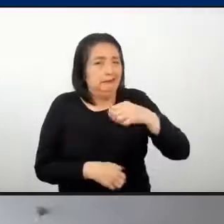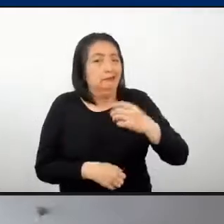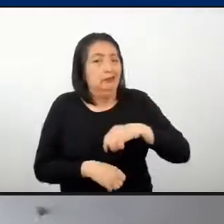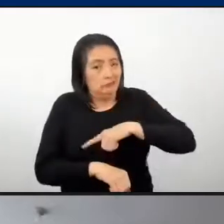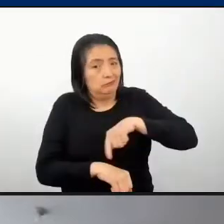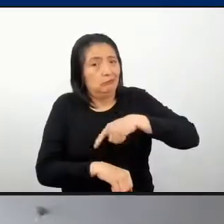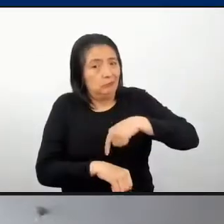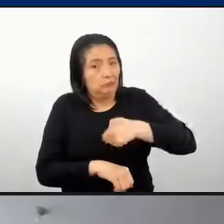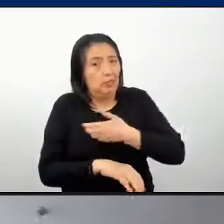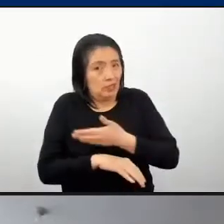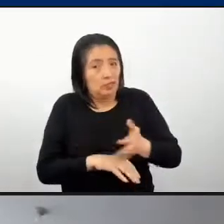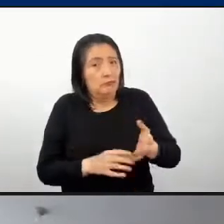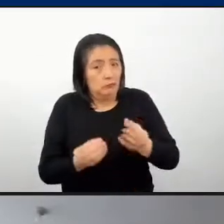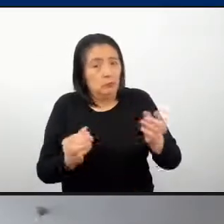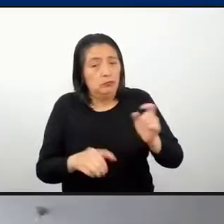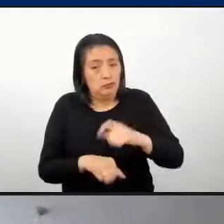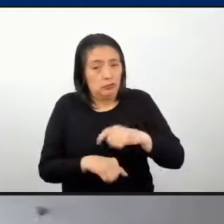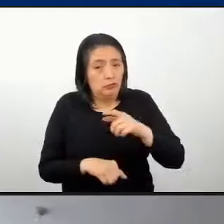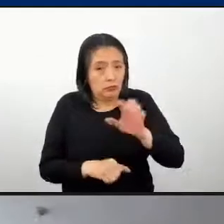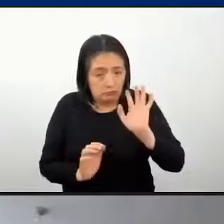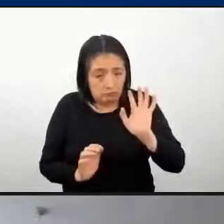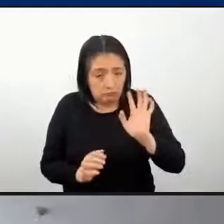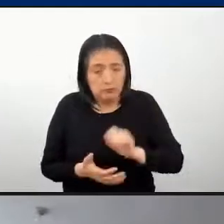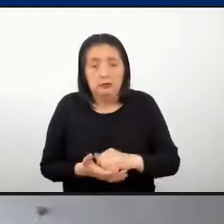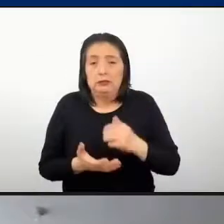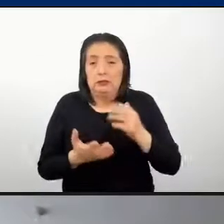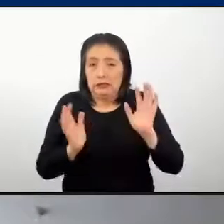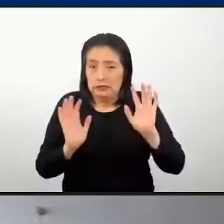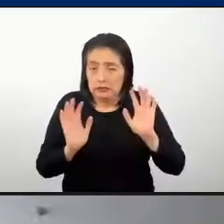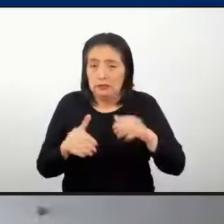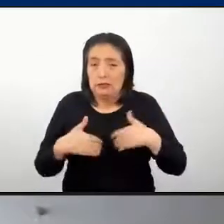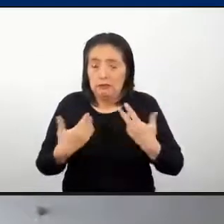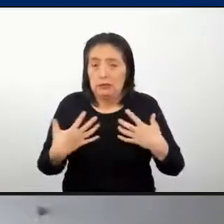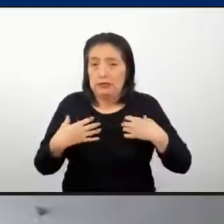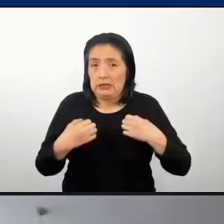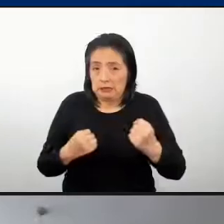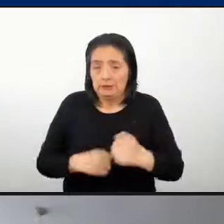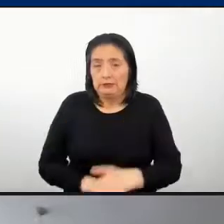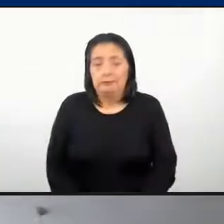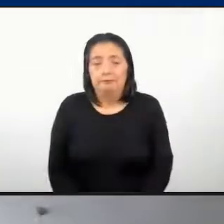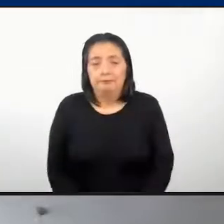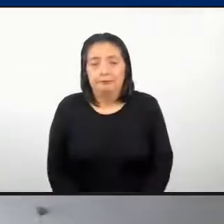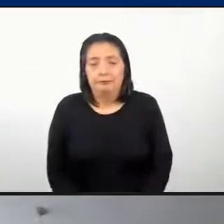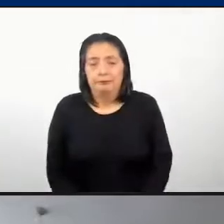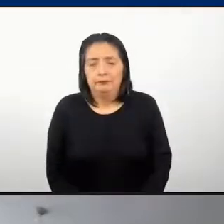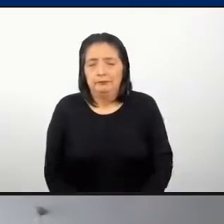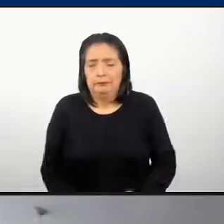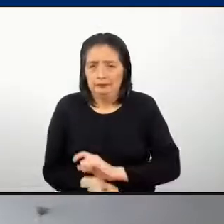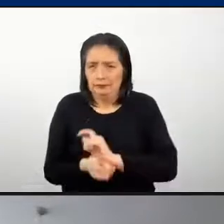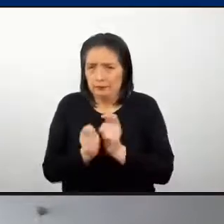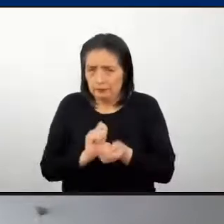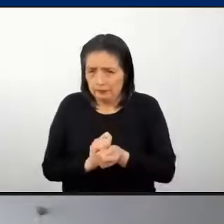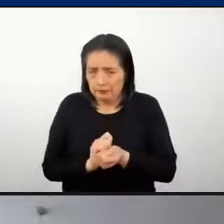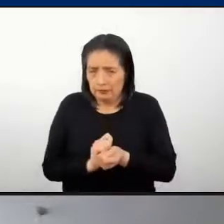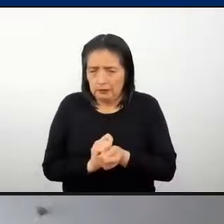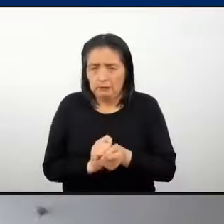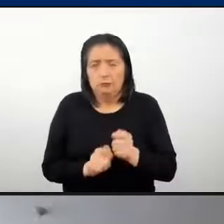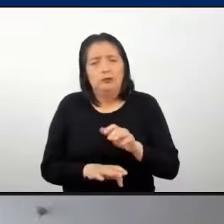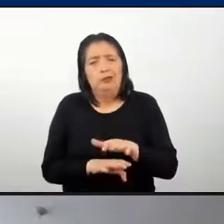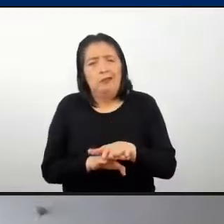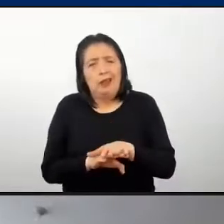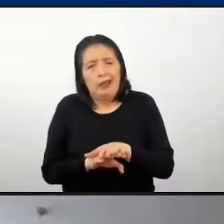tiempo, si es que se logra curar. Los cambios, dice, son muy